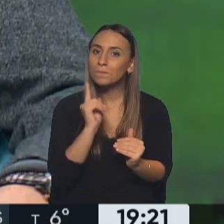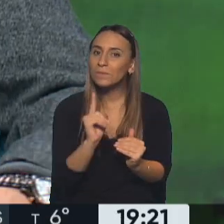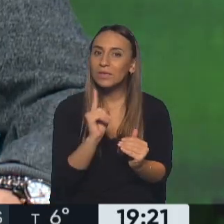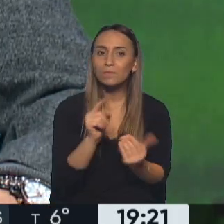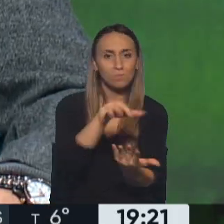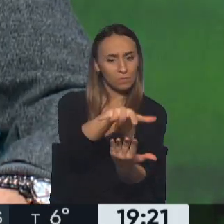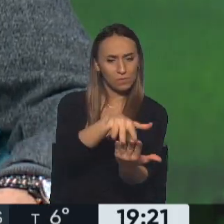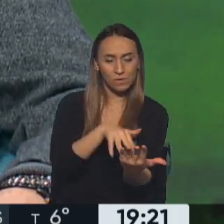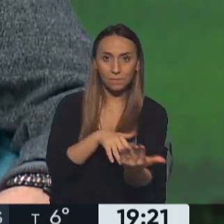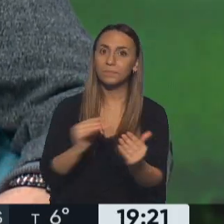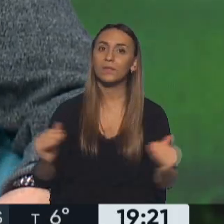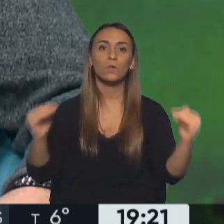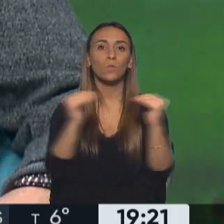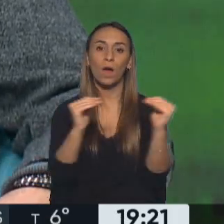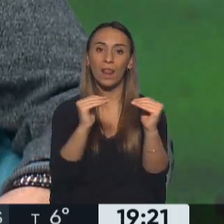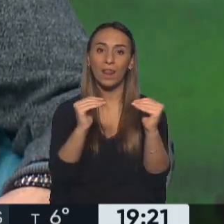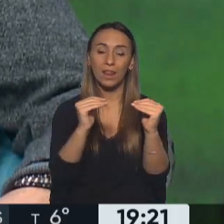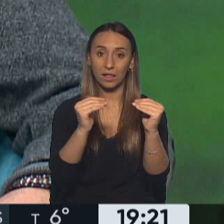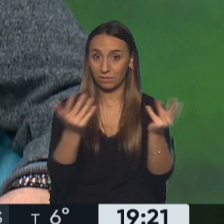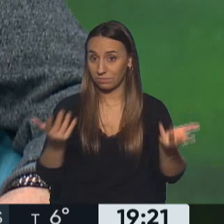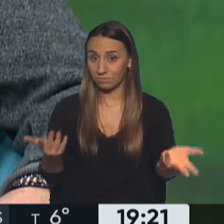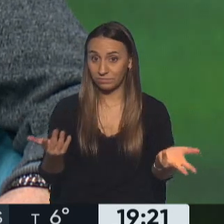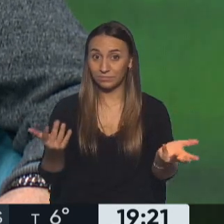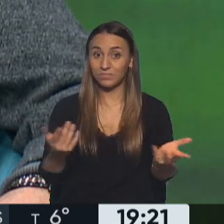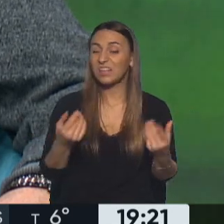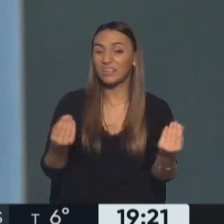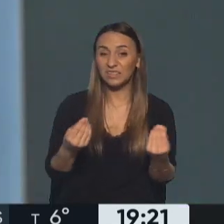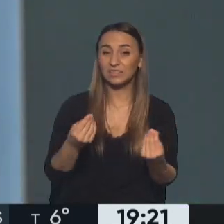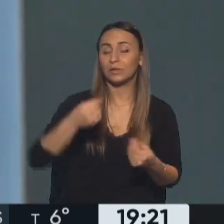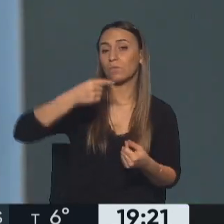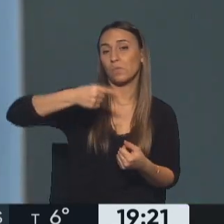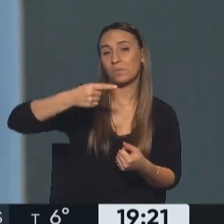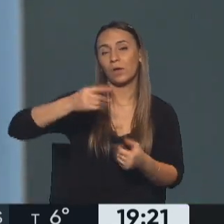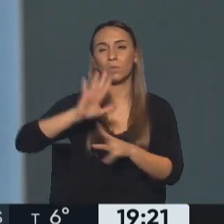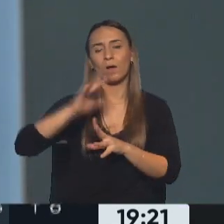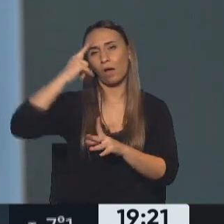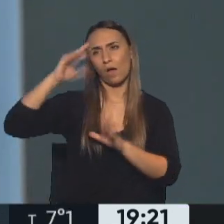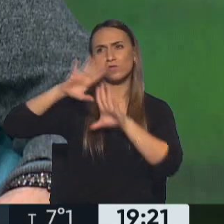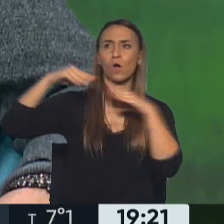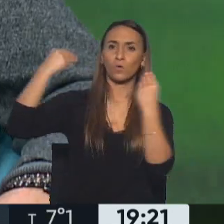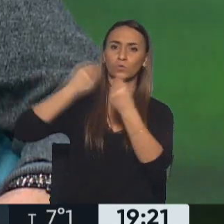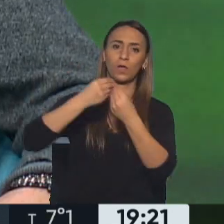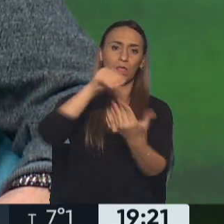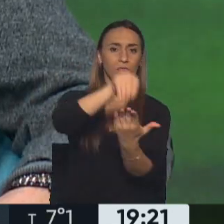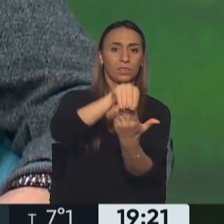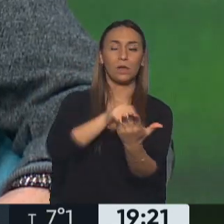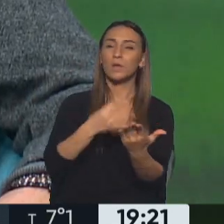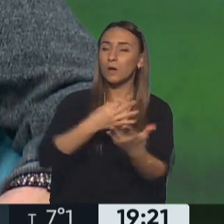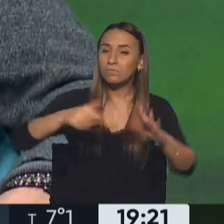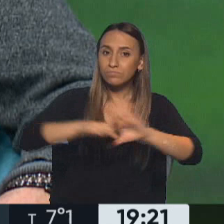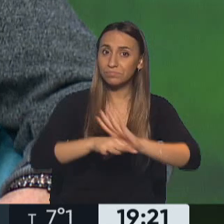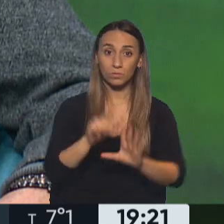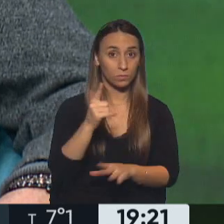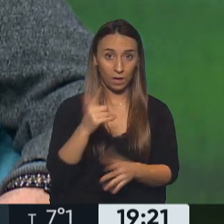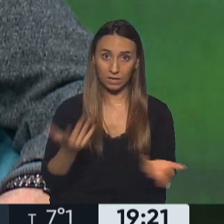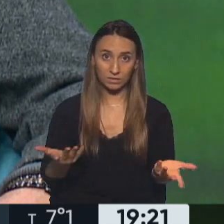de lo que de lo que se hacía que son en general conjeturas sin una determinación precisa pero